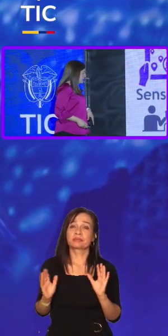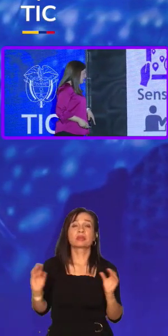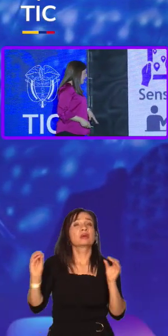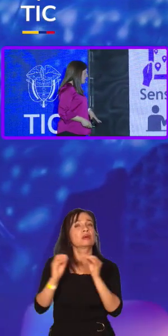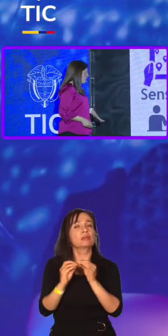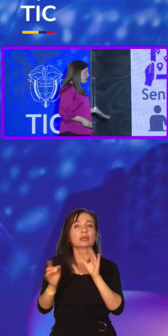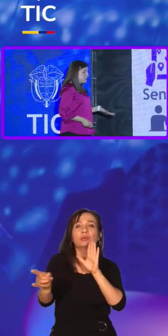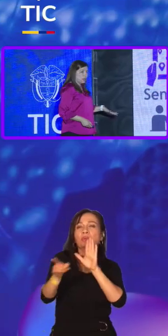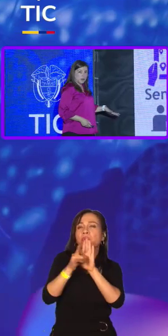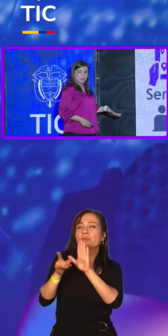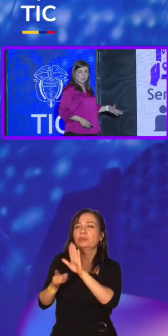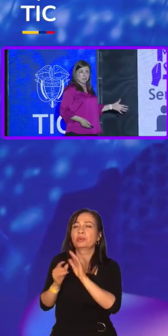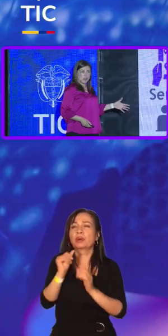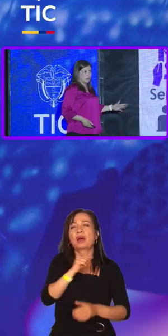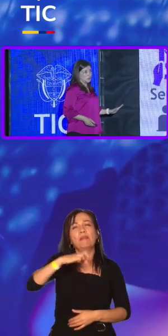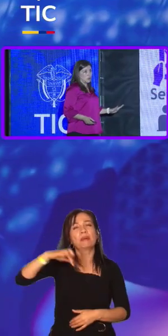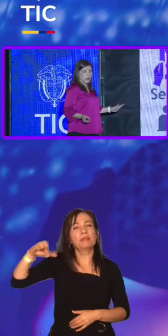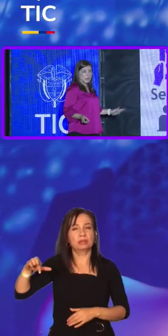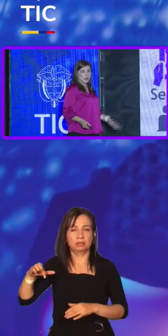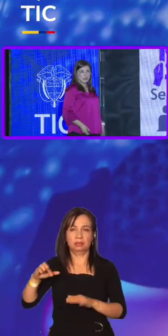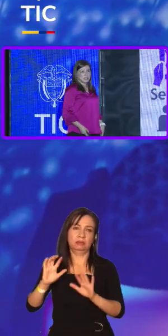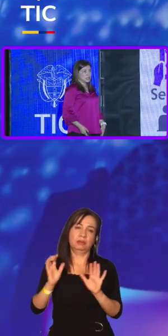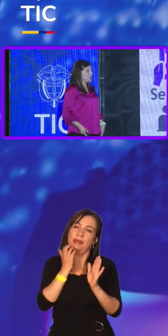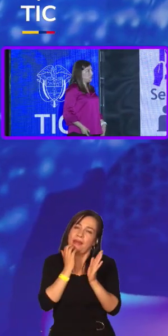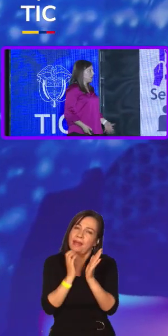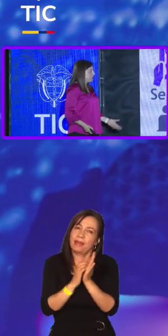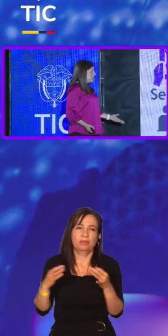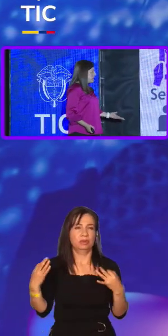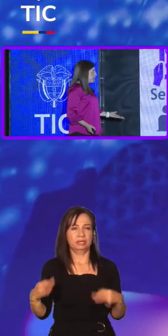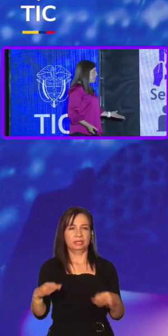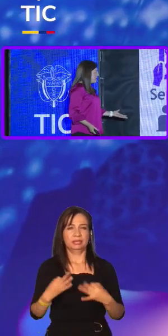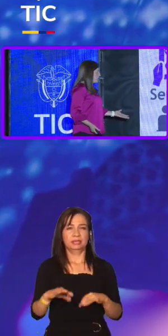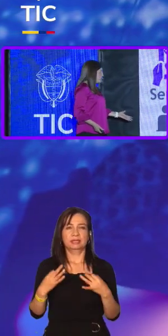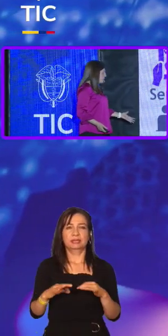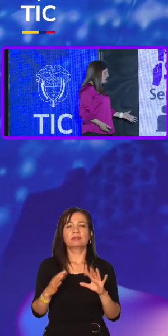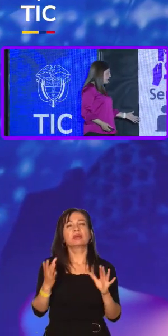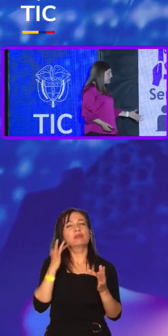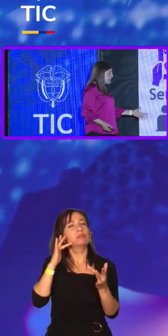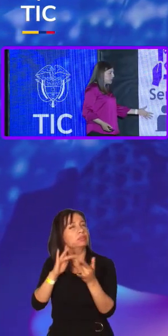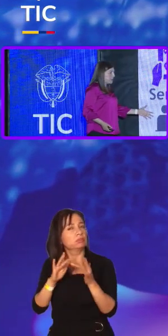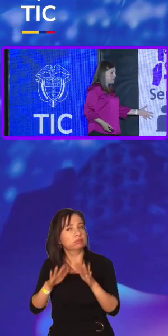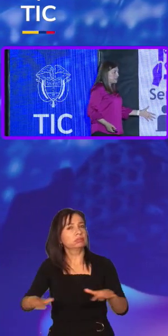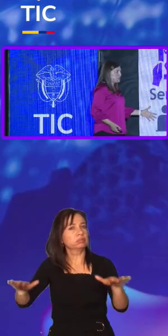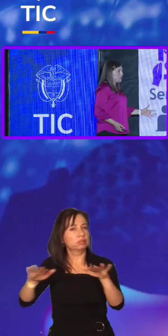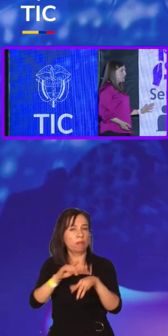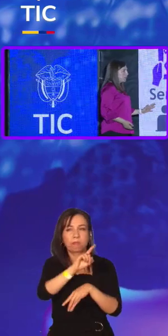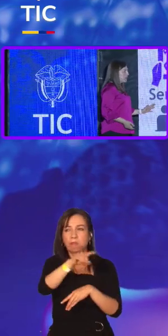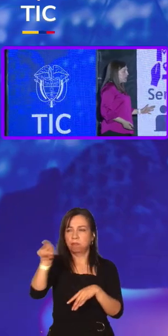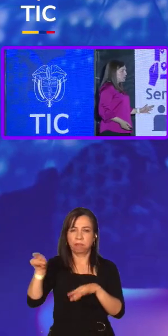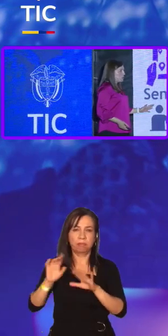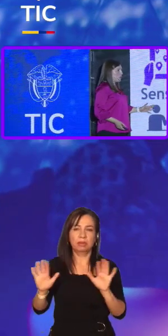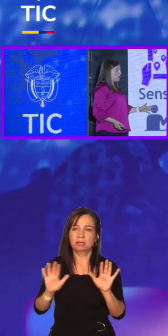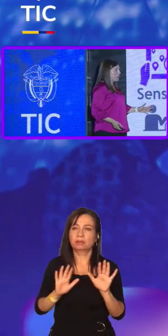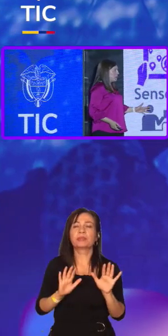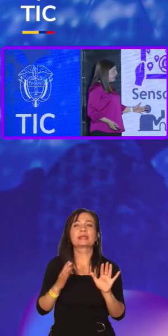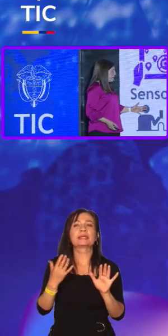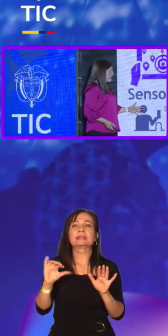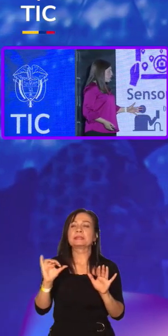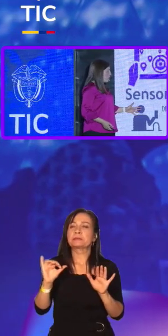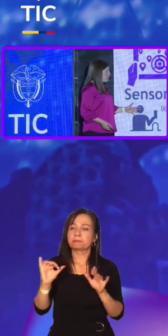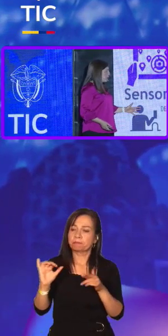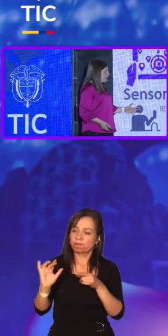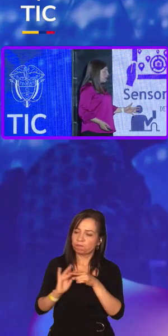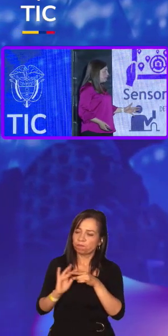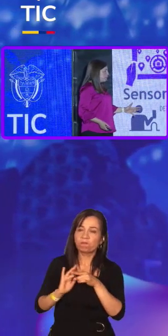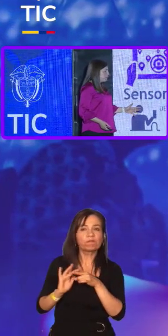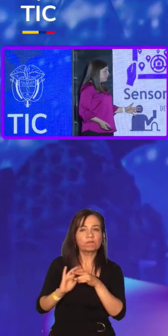Y en el caso de sensores y aplicaciones, bueno, un ejemplo muy sencillo que ya está implementado en muchos lugares es precisamente todo lo que